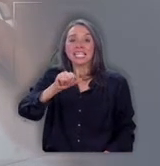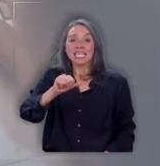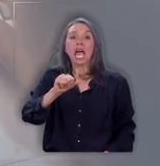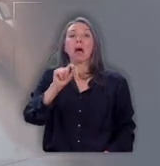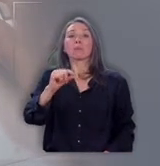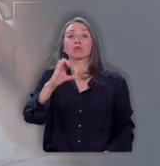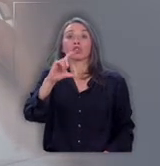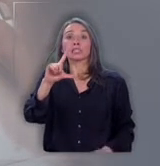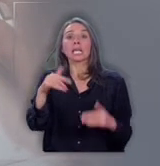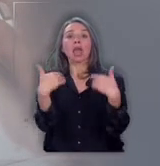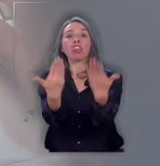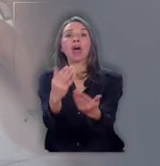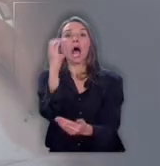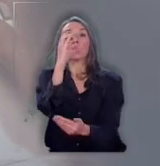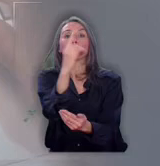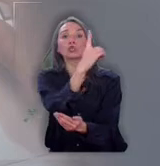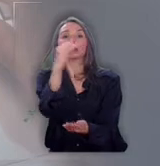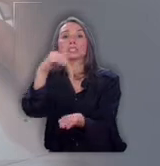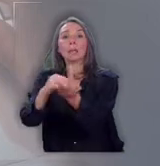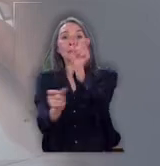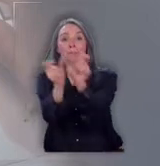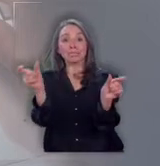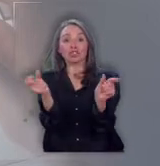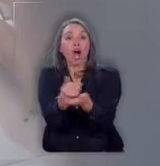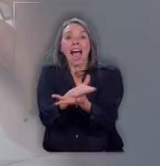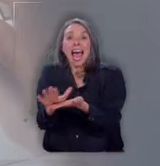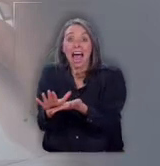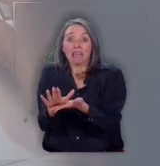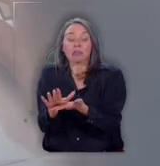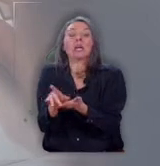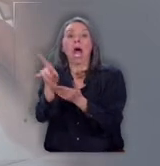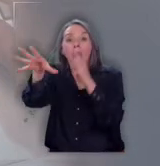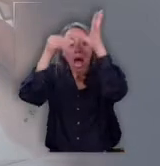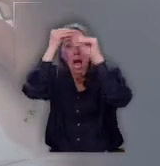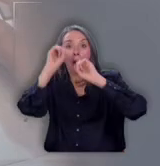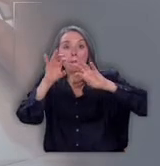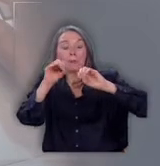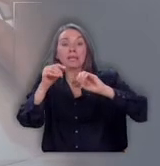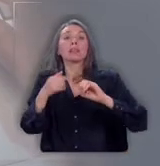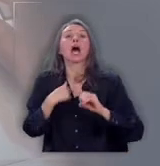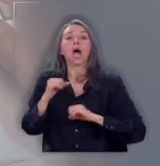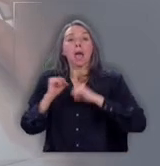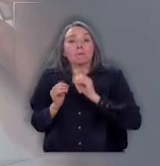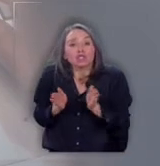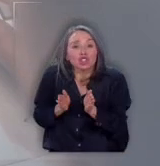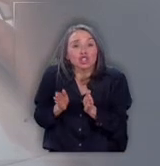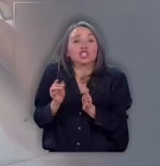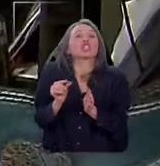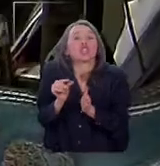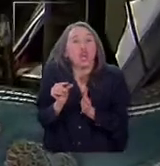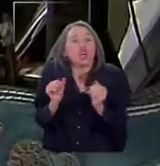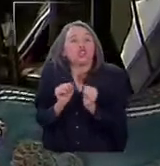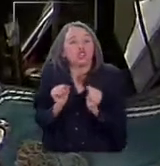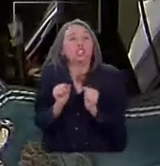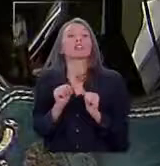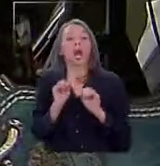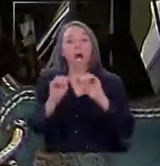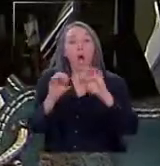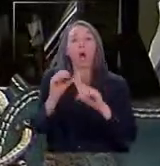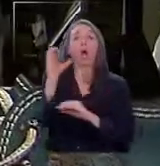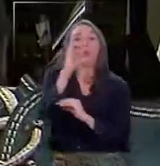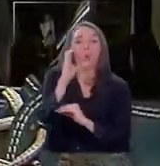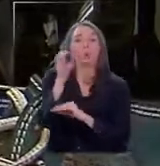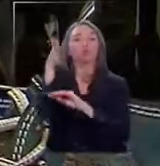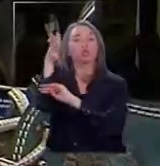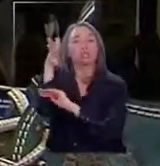capacitación gratuita para que las mipymes puedan digitalizarse a través de charlas cursos y asistencia técnica podrán adquirir